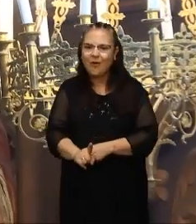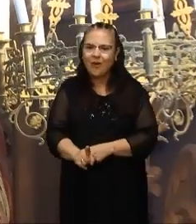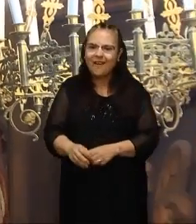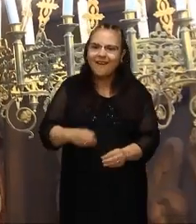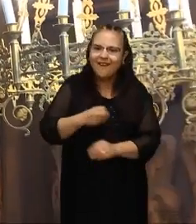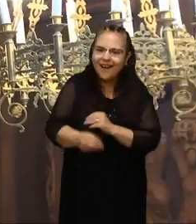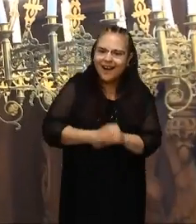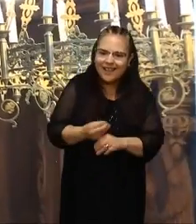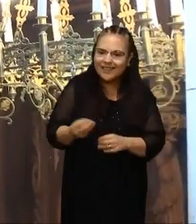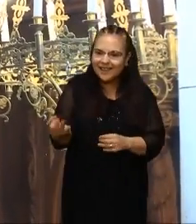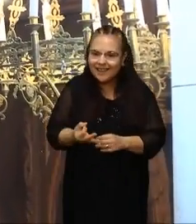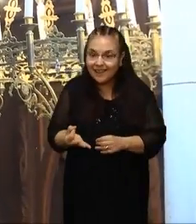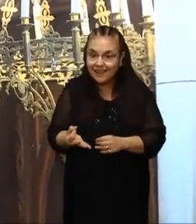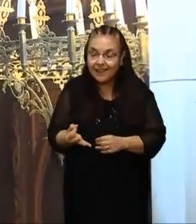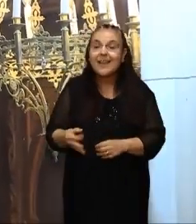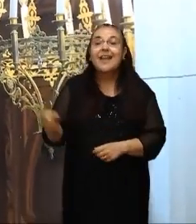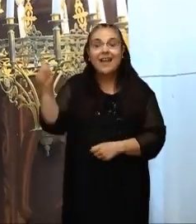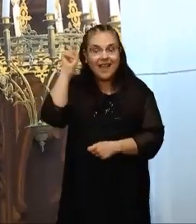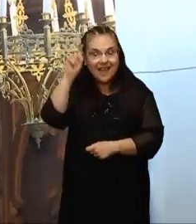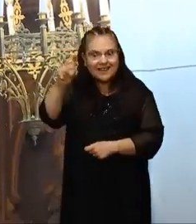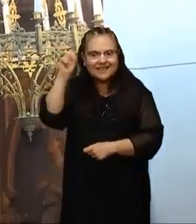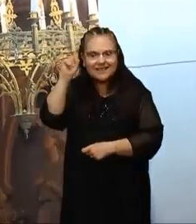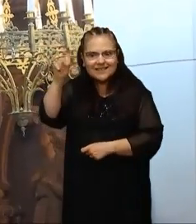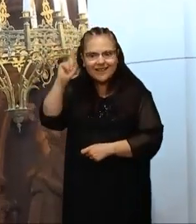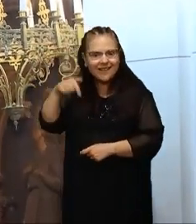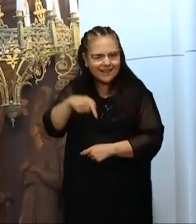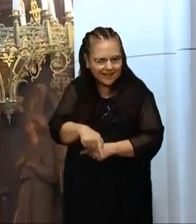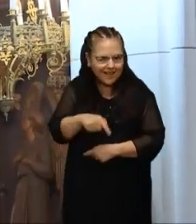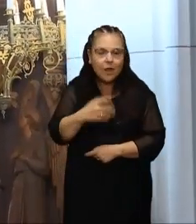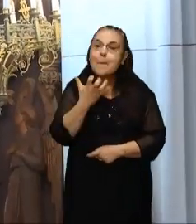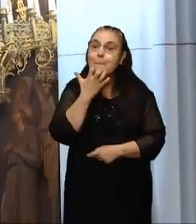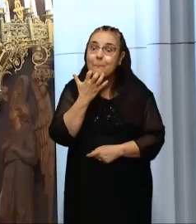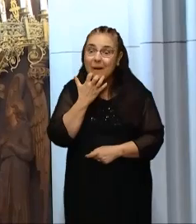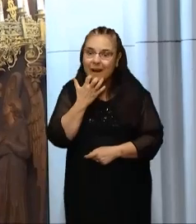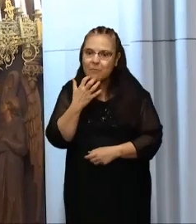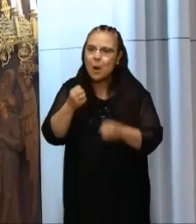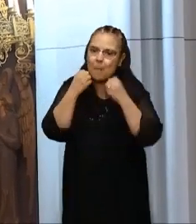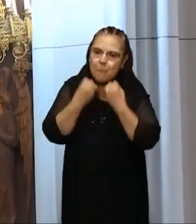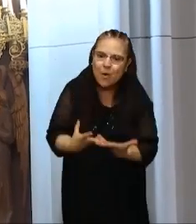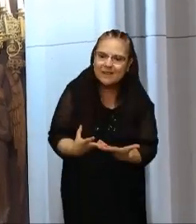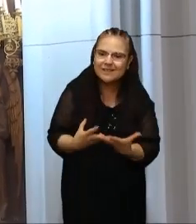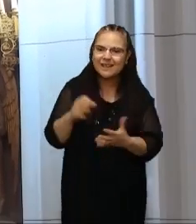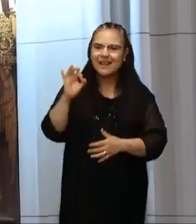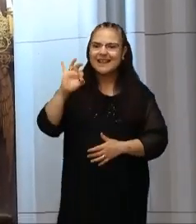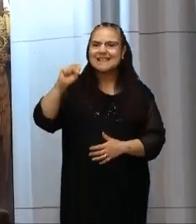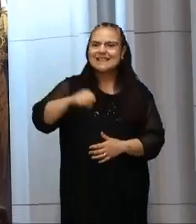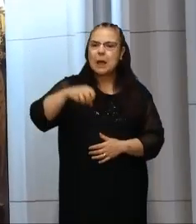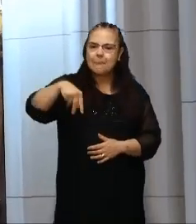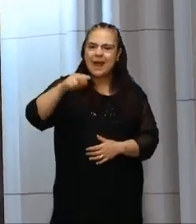hace es enseñar esta parábola del buen samaritano y su enseñanza